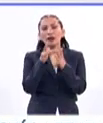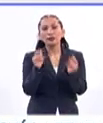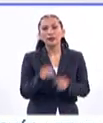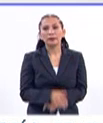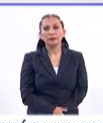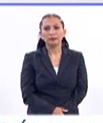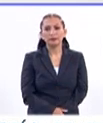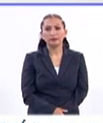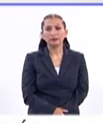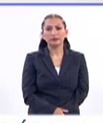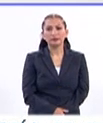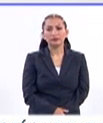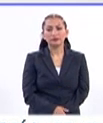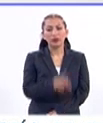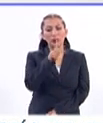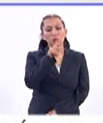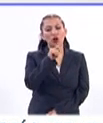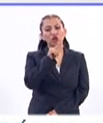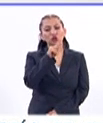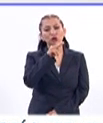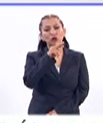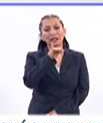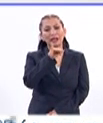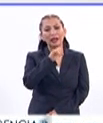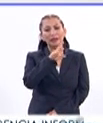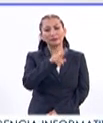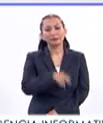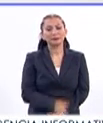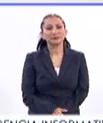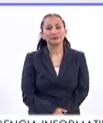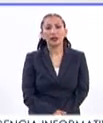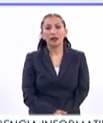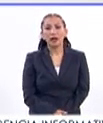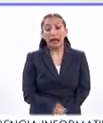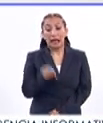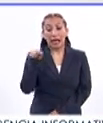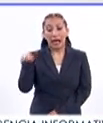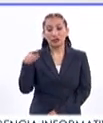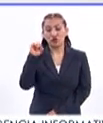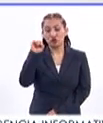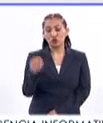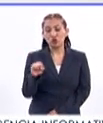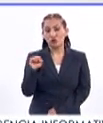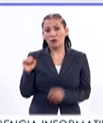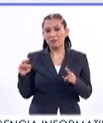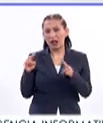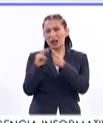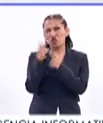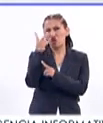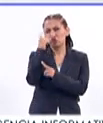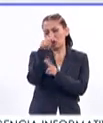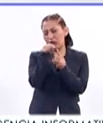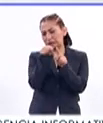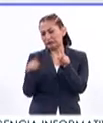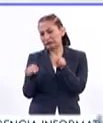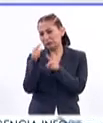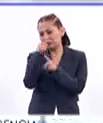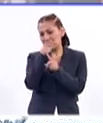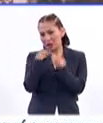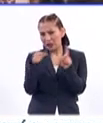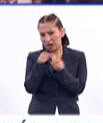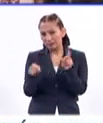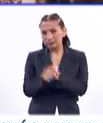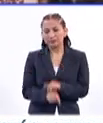Francia? Me fui a Poitiers, o sea, Poitiers. Ajá, okay. Está al sur de París, está como a 2 horas y media